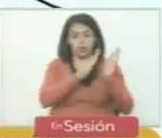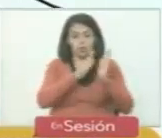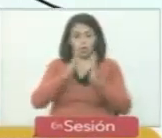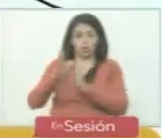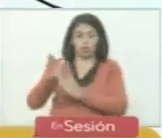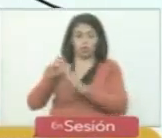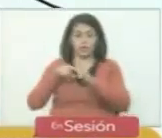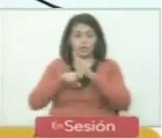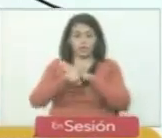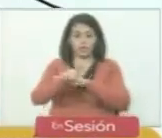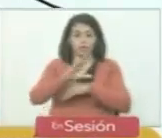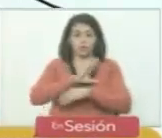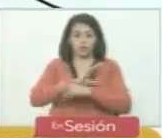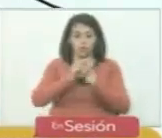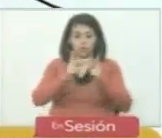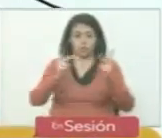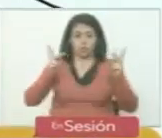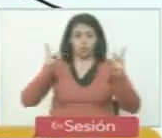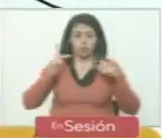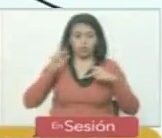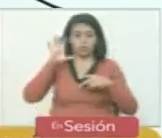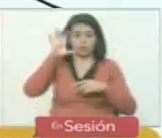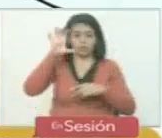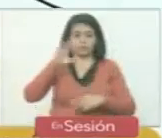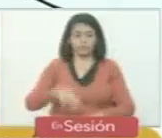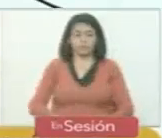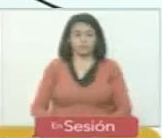orden interno y orden público en el país.